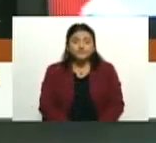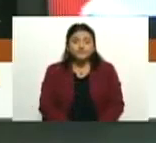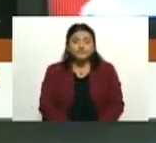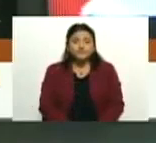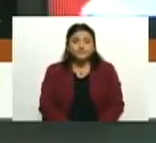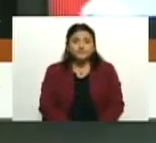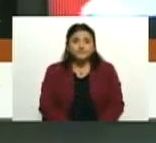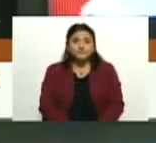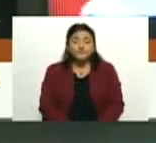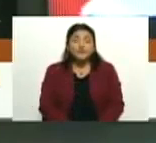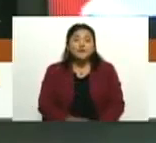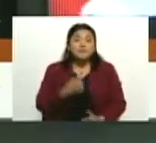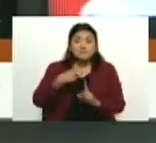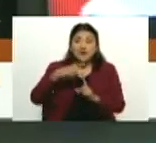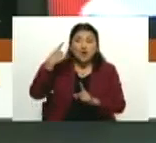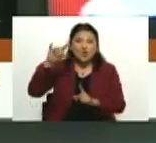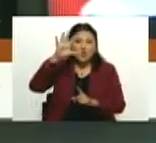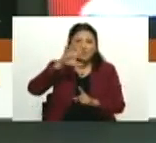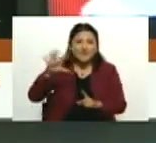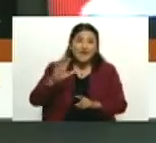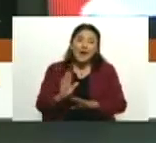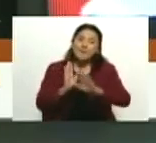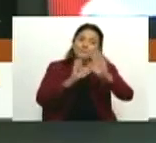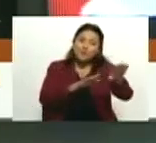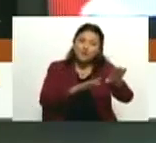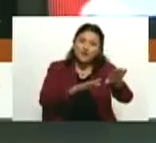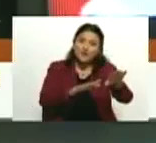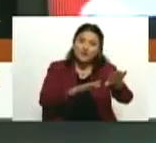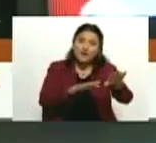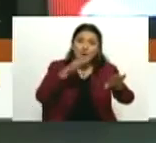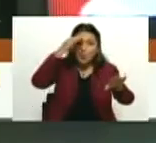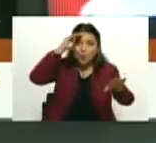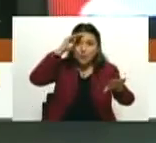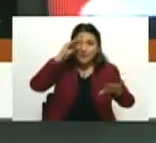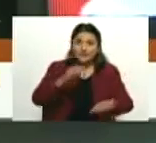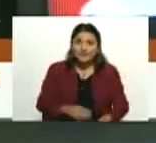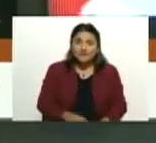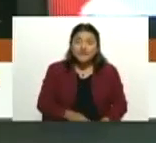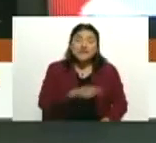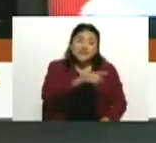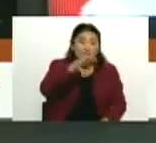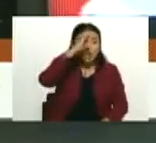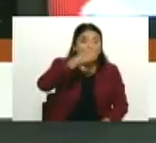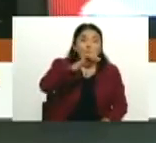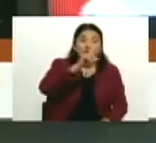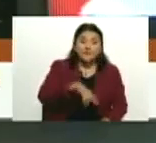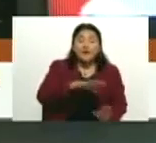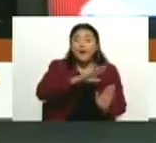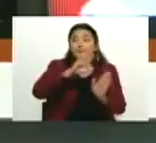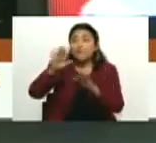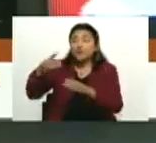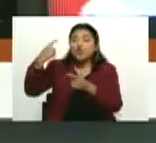manifestación de solidaridad en contrario ha dado Cuba a los pueblos del mundo que sí lo necesitan?